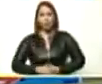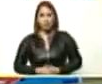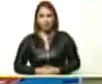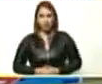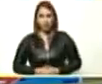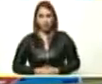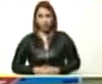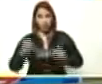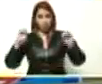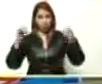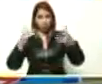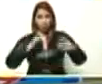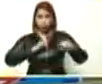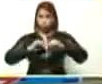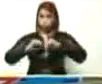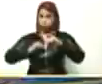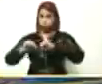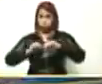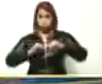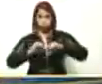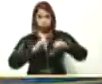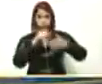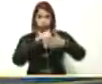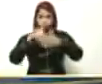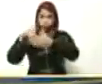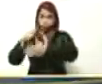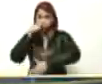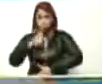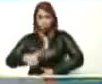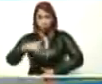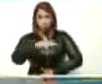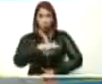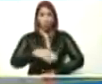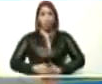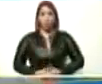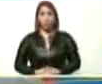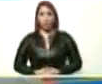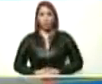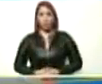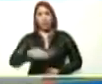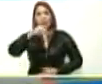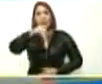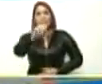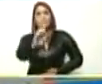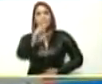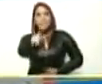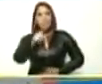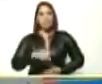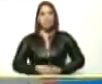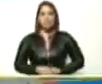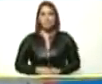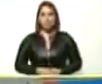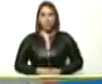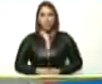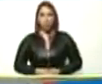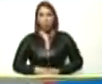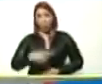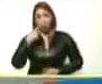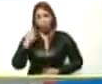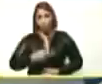del glorioso movimiento electoral del pueblo Partido Socialista de Venezuela, Gilberto Jiménez,